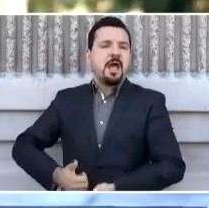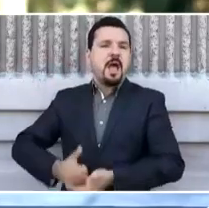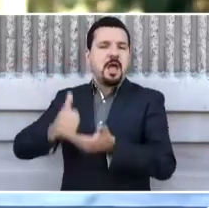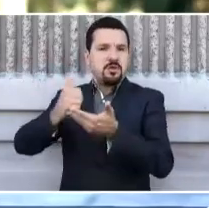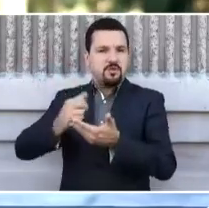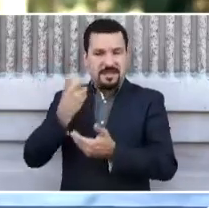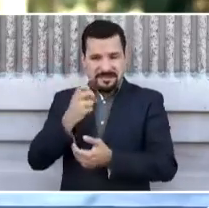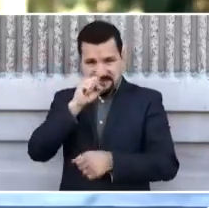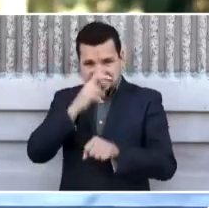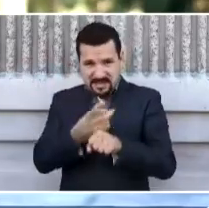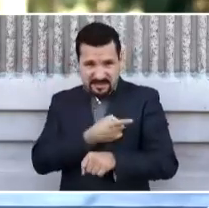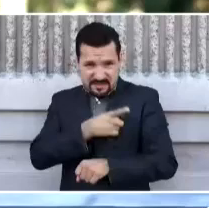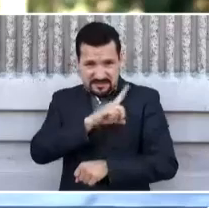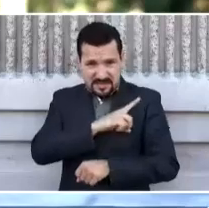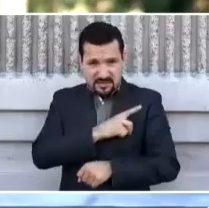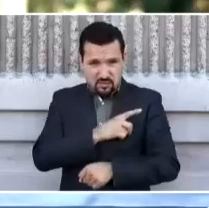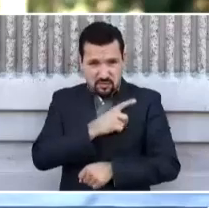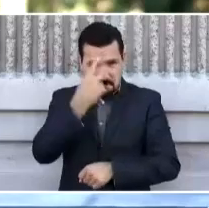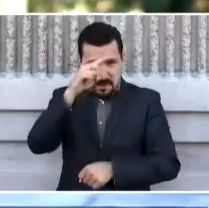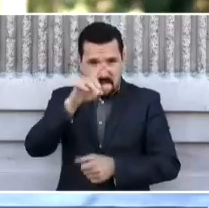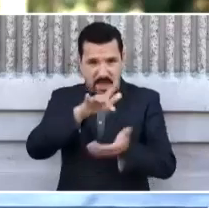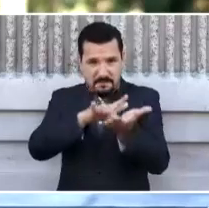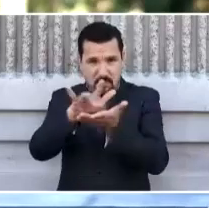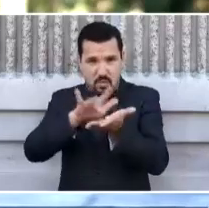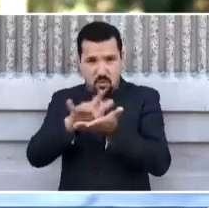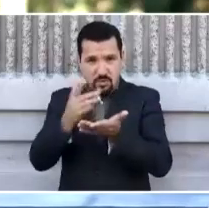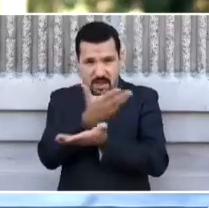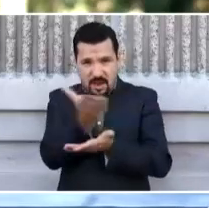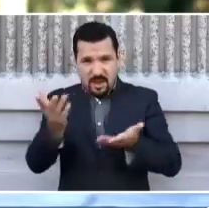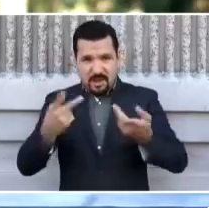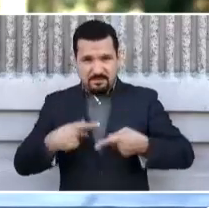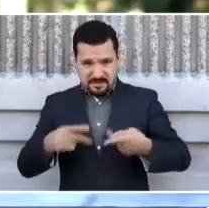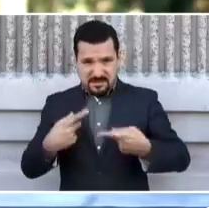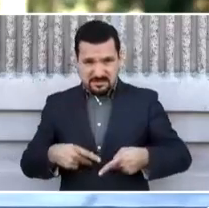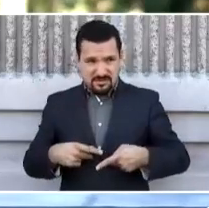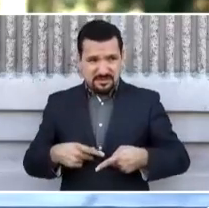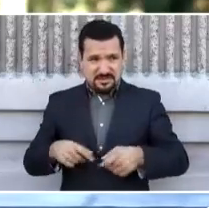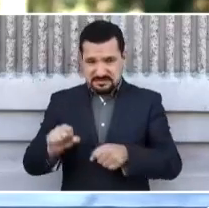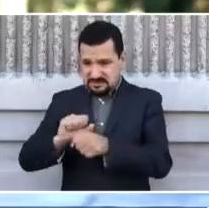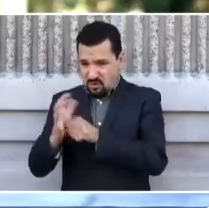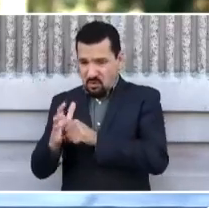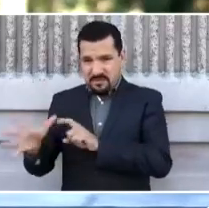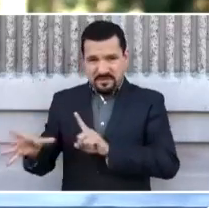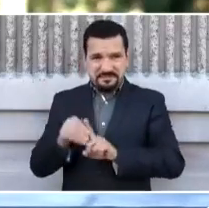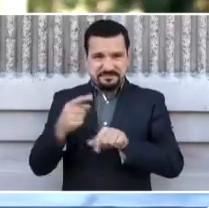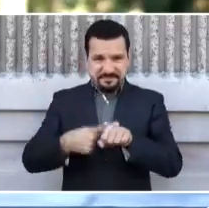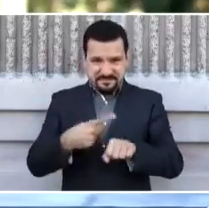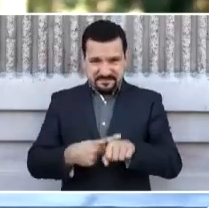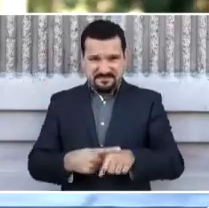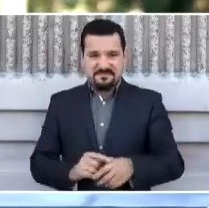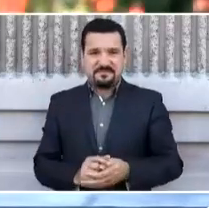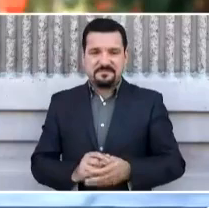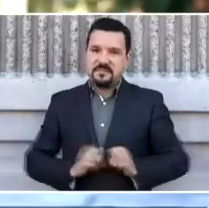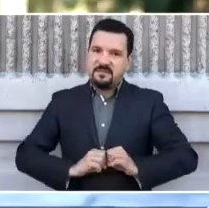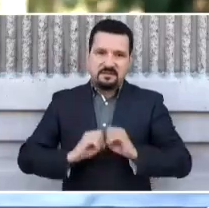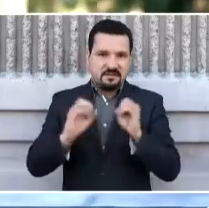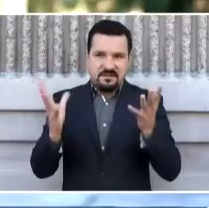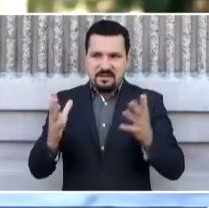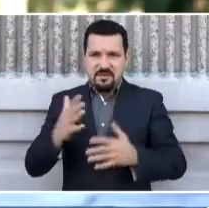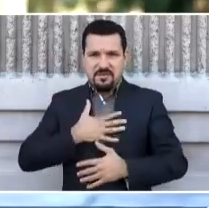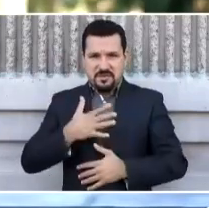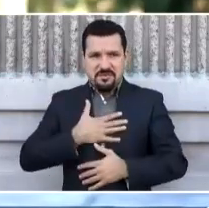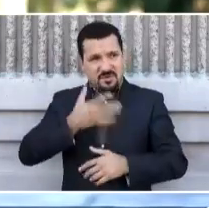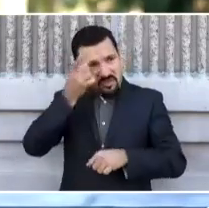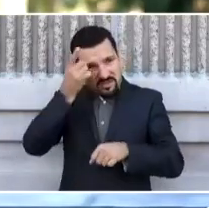la Secretaría de Salud para hacer frente al tema de la pandemia de COVID-19. Por supuesto, yo